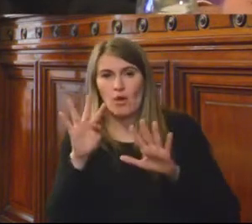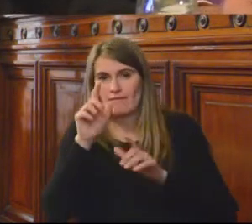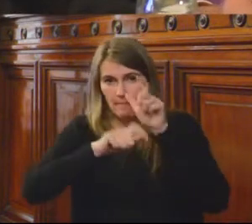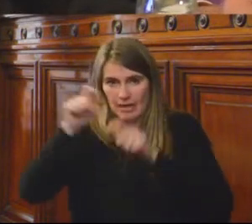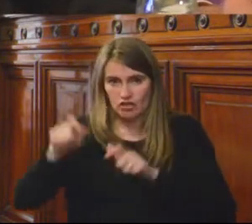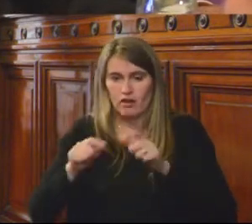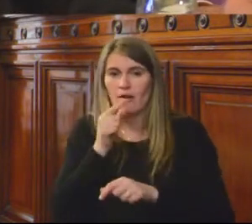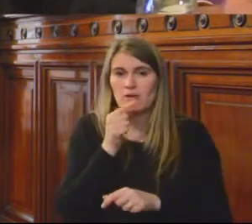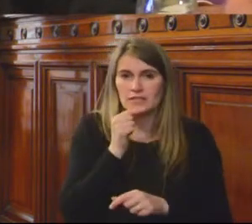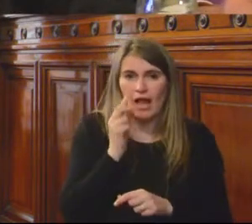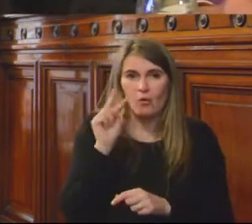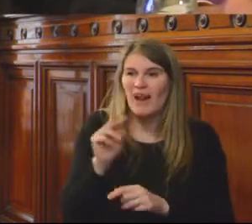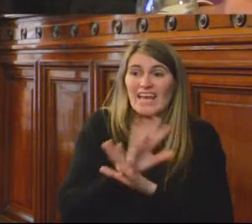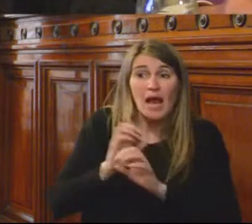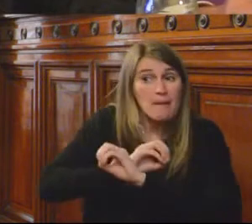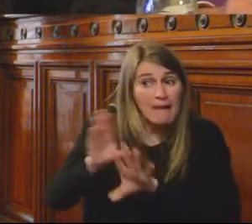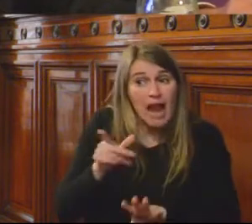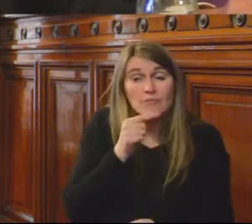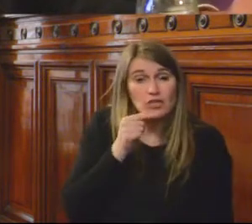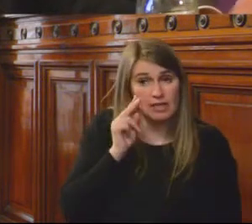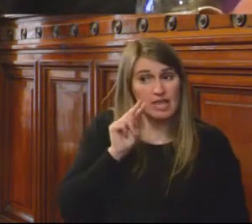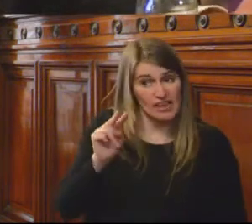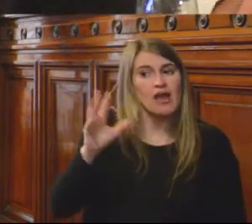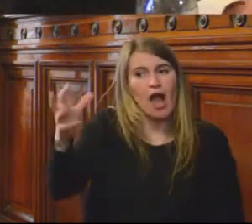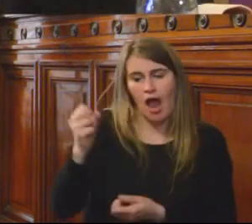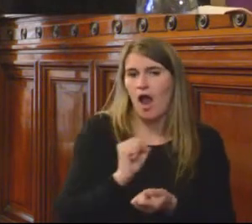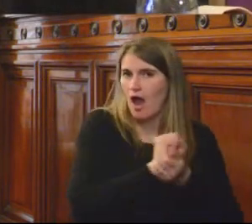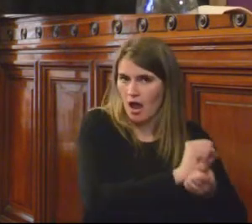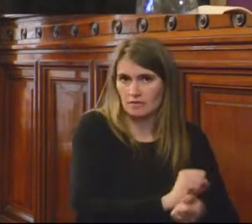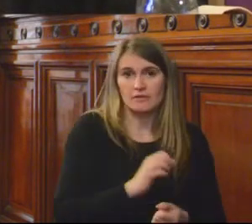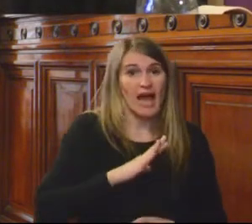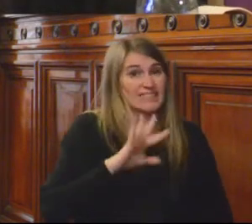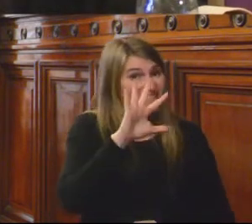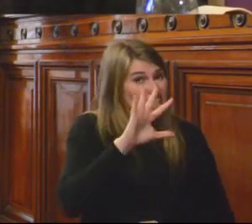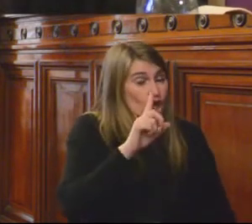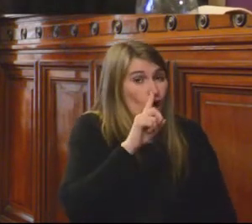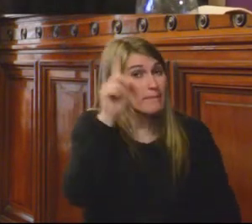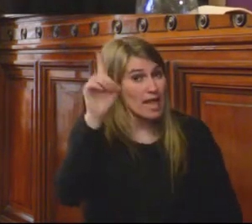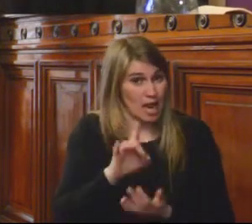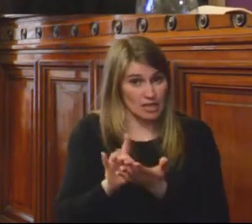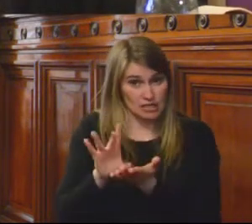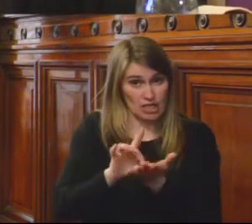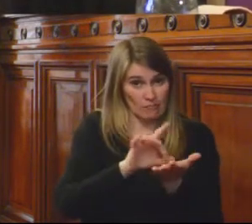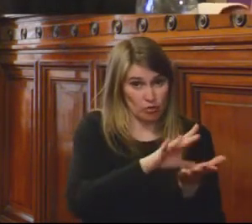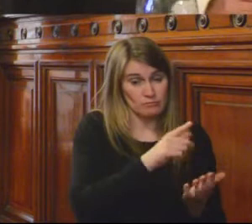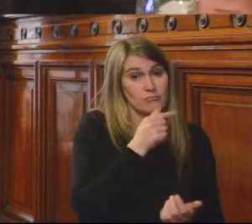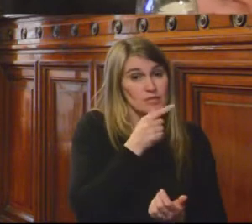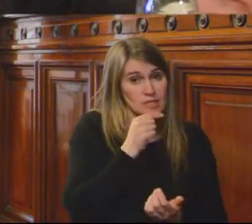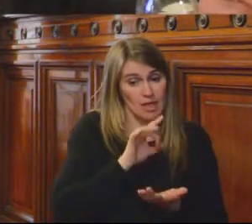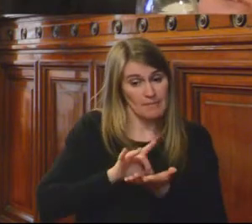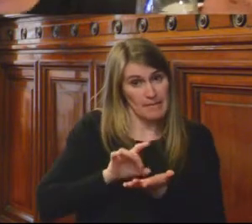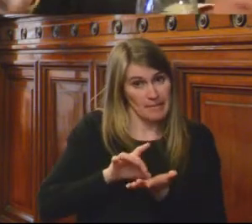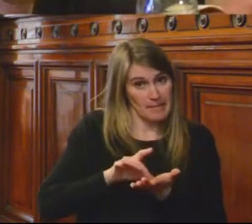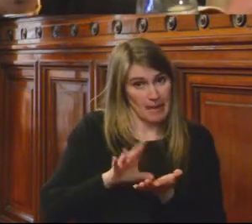cualquier mala práctica policial, lo cual se ha materializado en la destitución de más de 5.000 efectivos desde el año 2013 hasta la presente